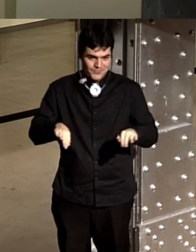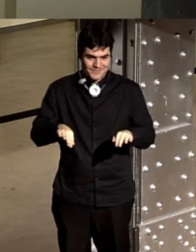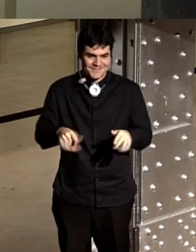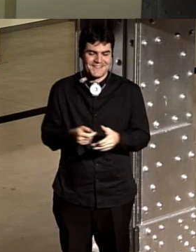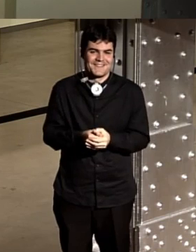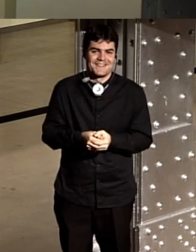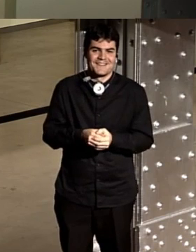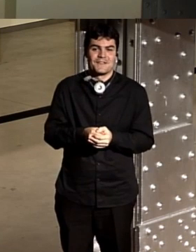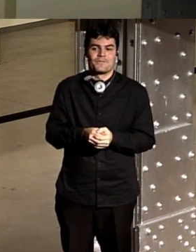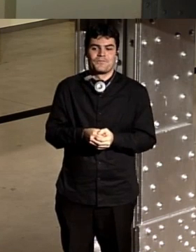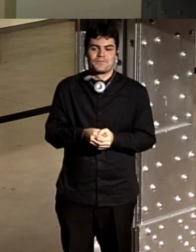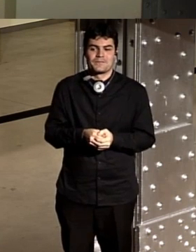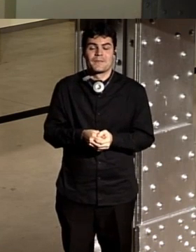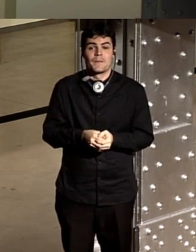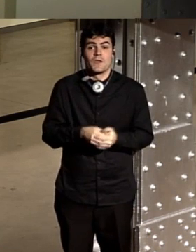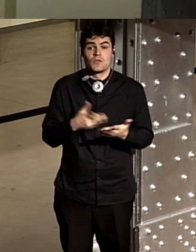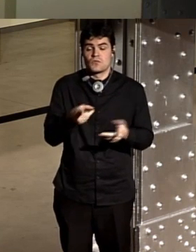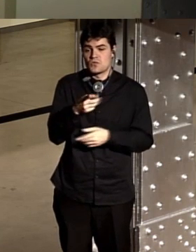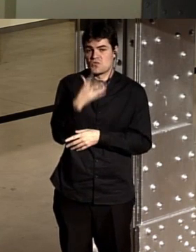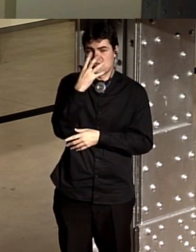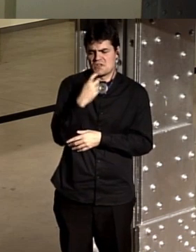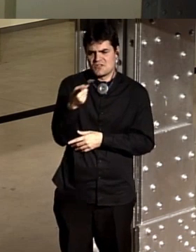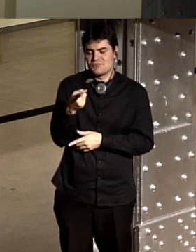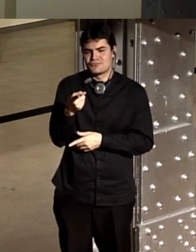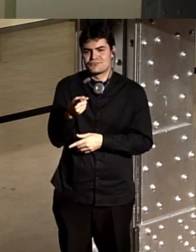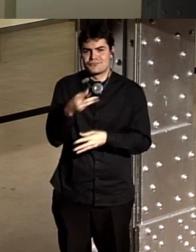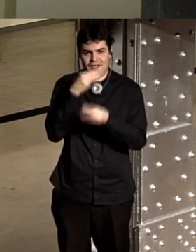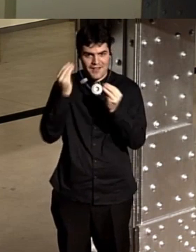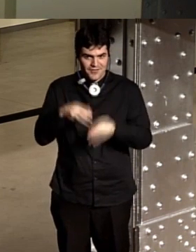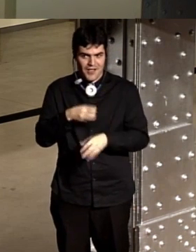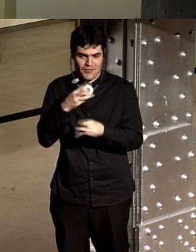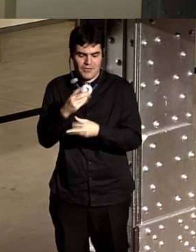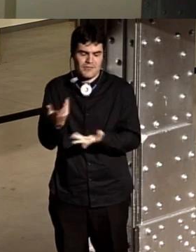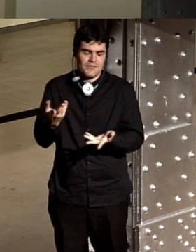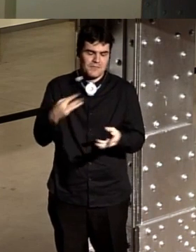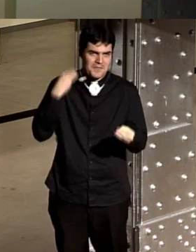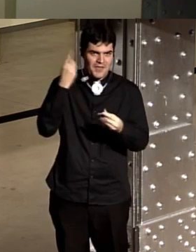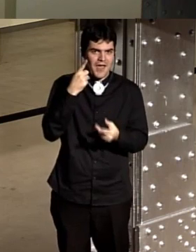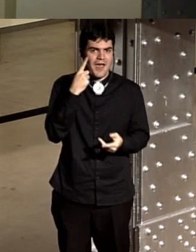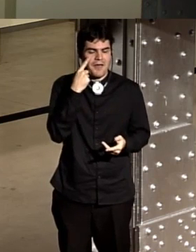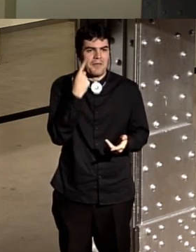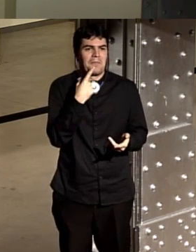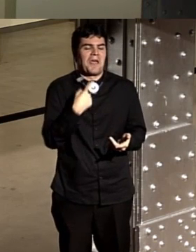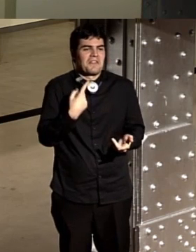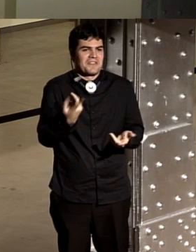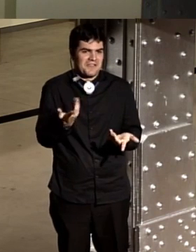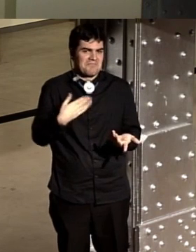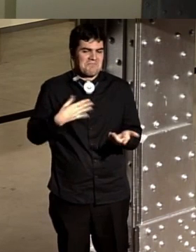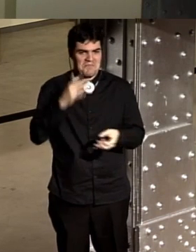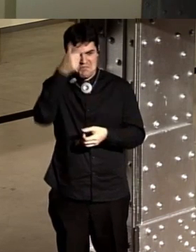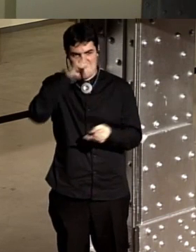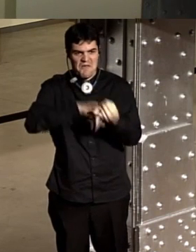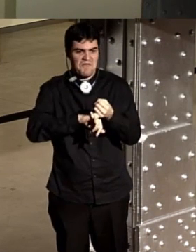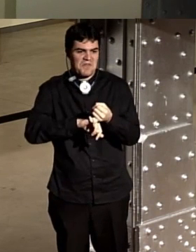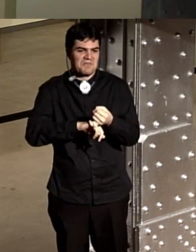no, entonces estás triste, tu abuela te cuenta esta historia. Tú dices, bueno, ¿qué me va a contar mi abuela? Que se besó con mi abuelo antes de casarse. Y detrás de